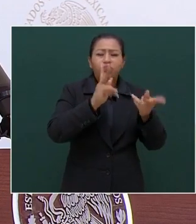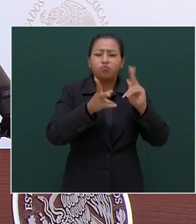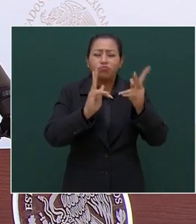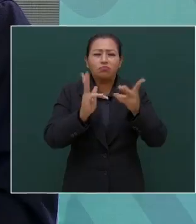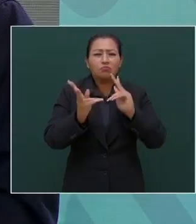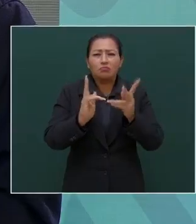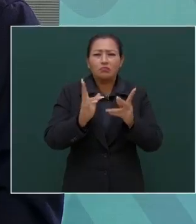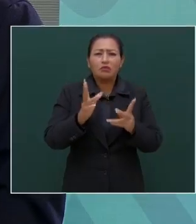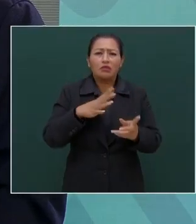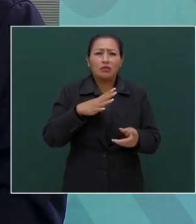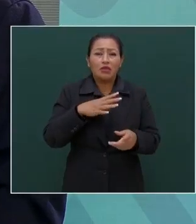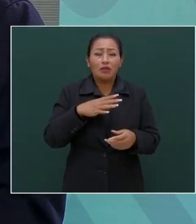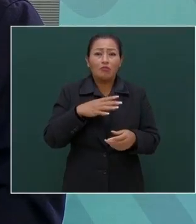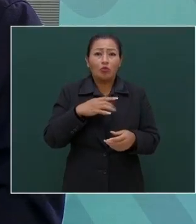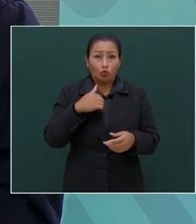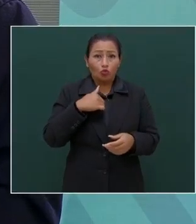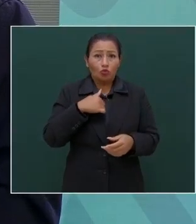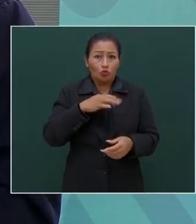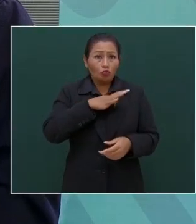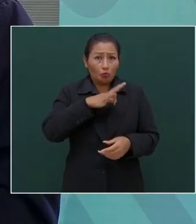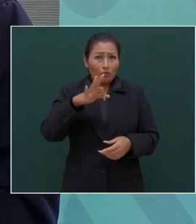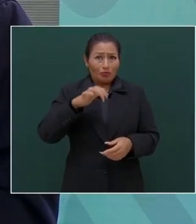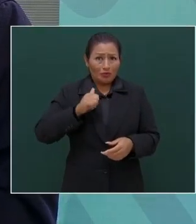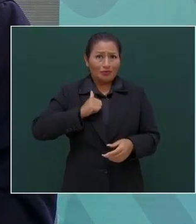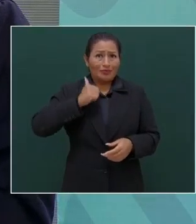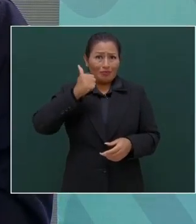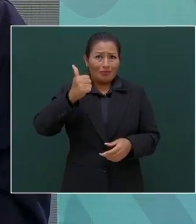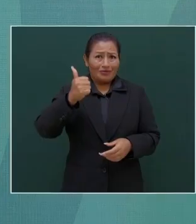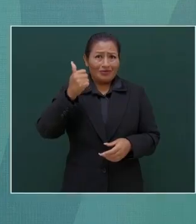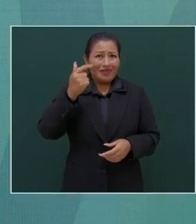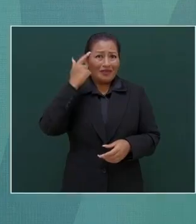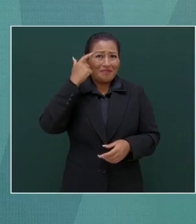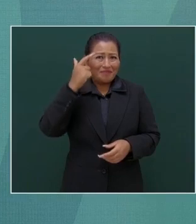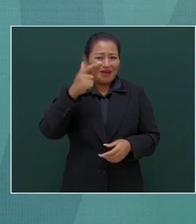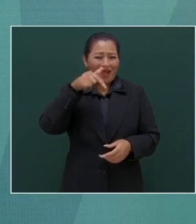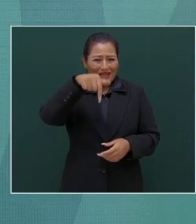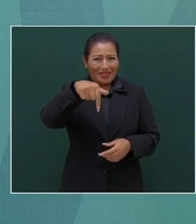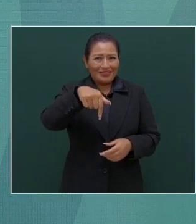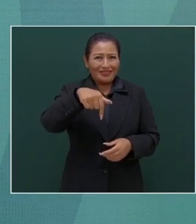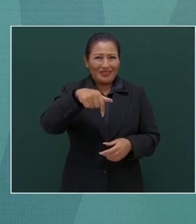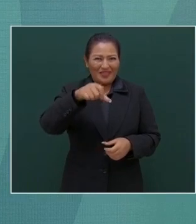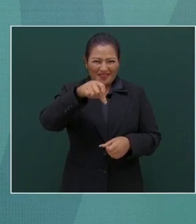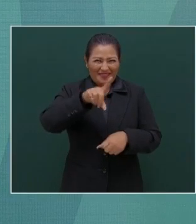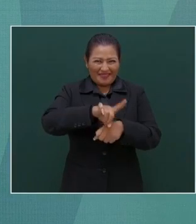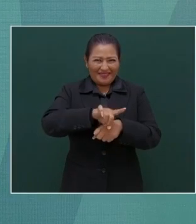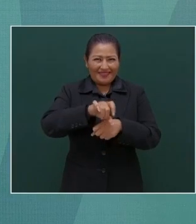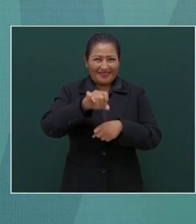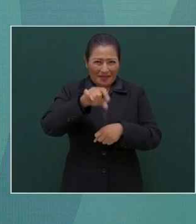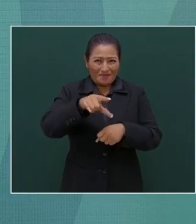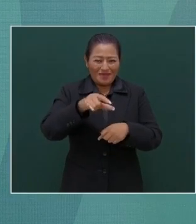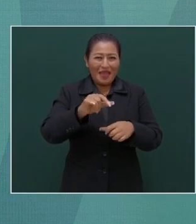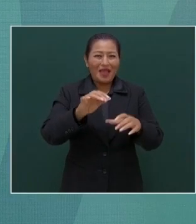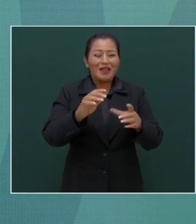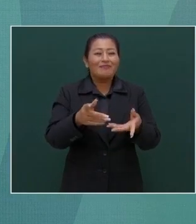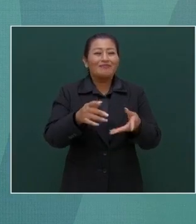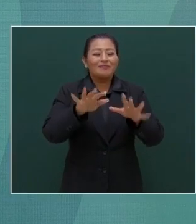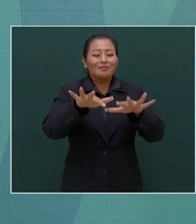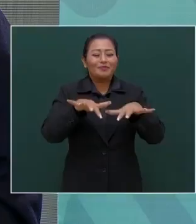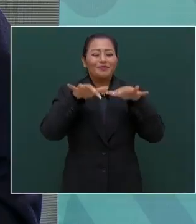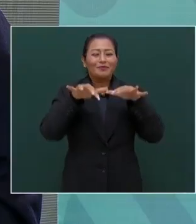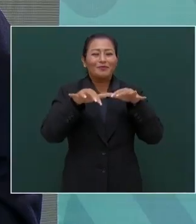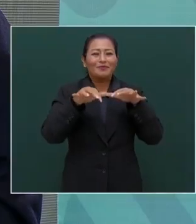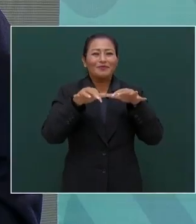Nosotros tenemos la ventaja de esta conferencia, que nos ayuda mucho.